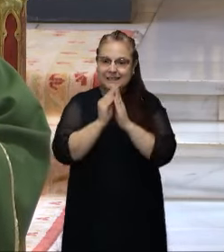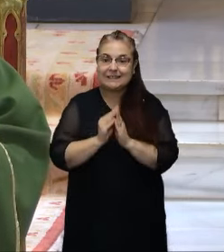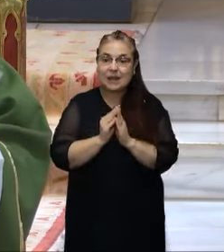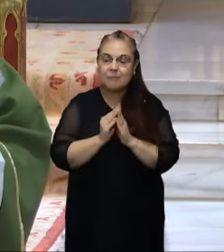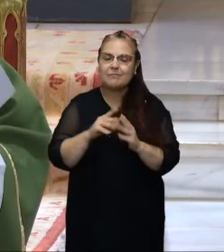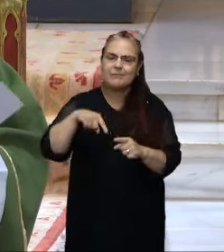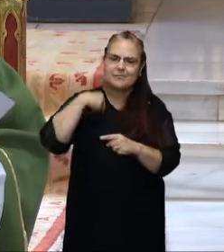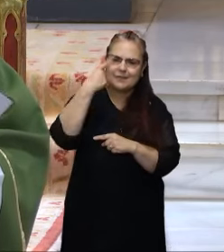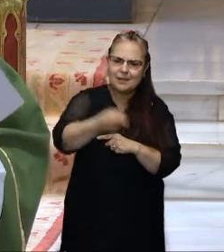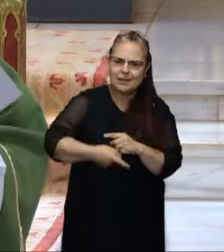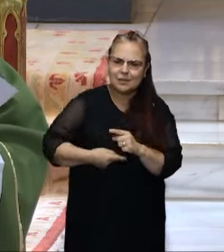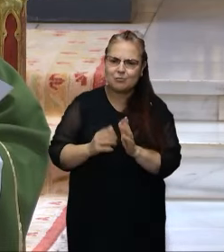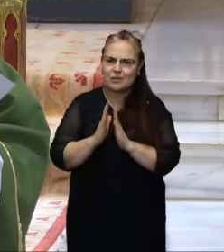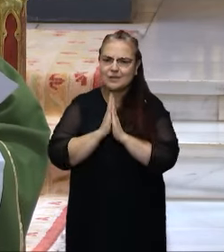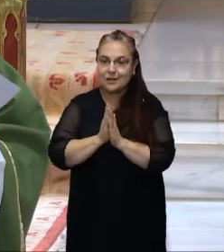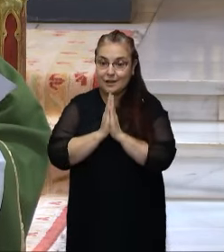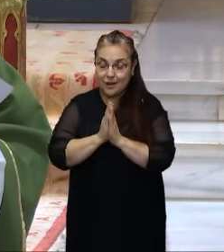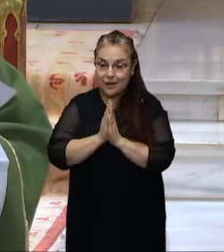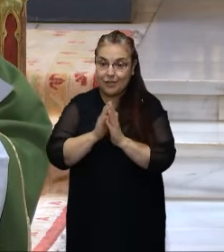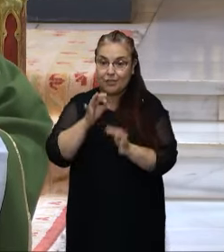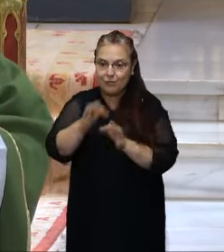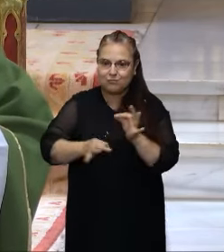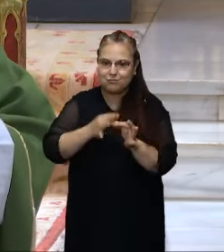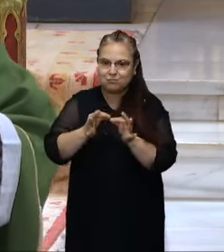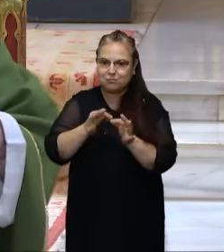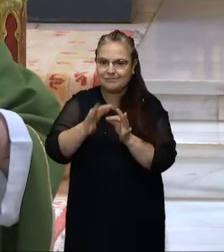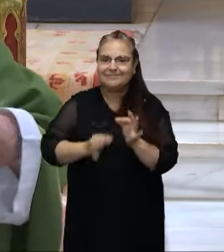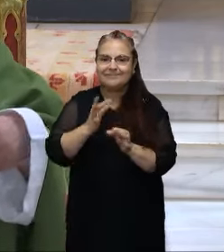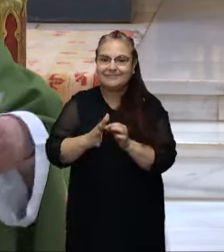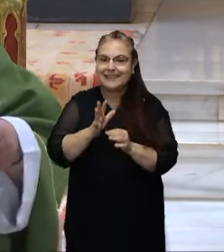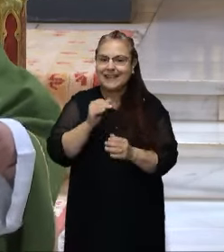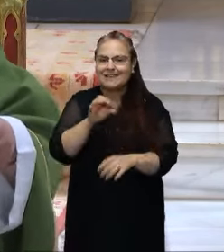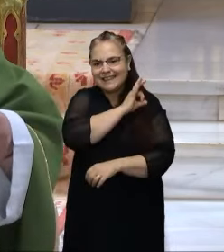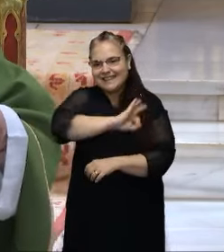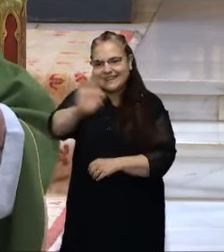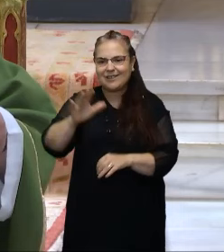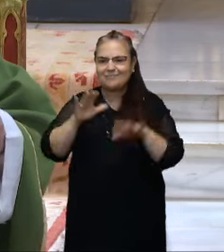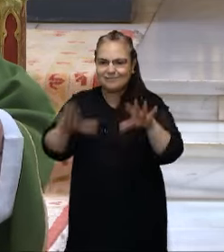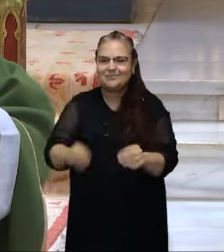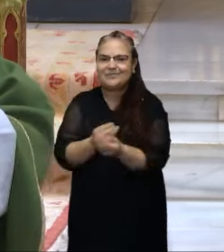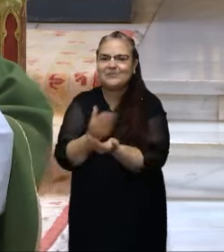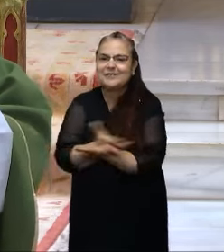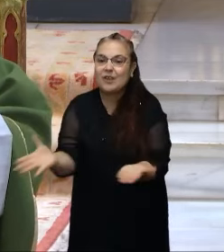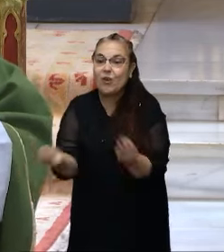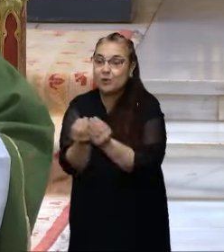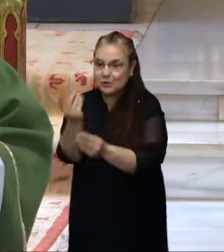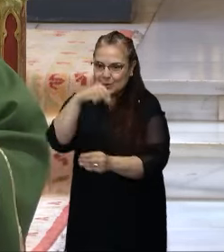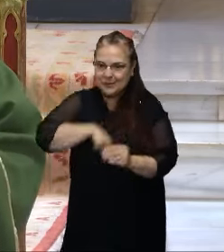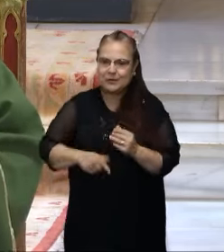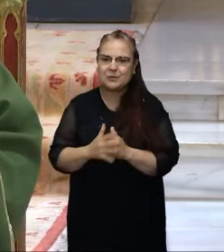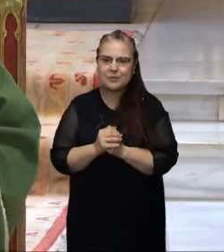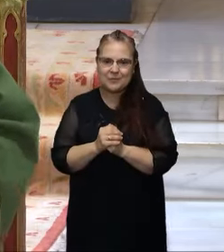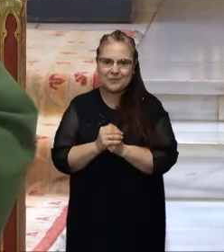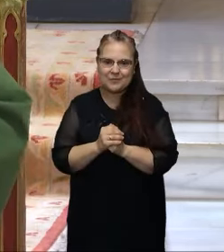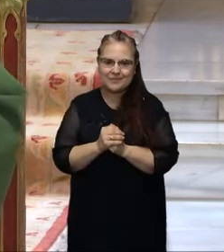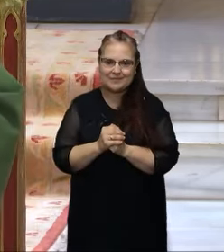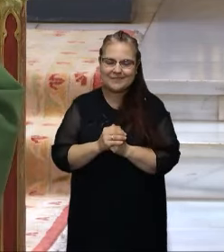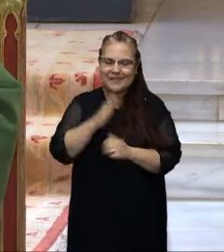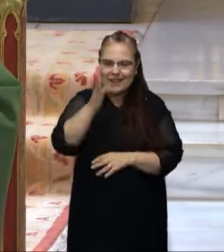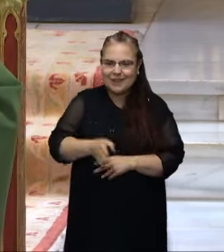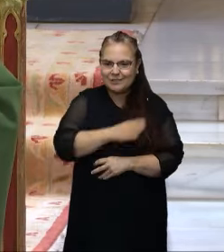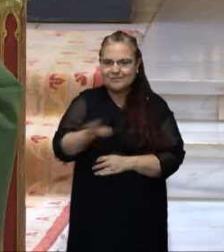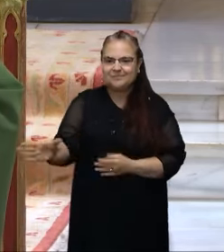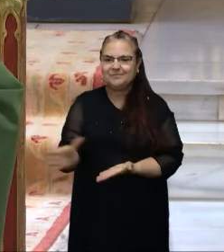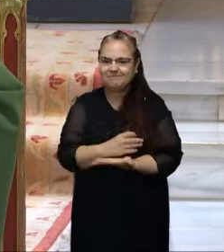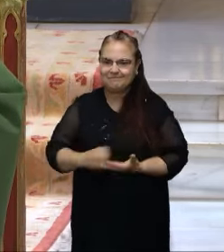el posterior rezo del Santo Rosario. El Señor esté con vosotros. La bendición